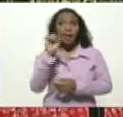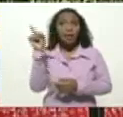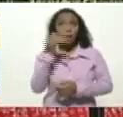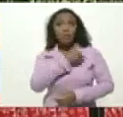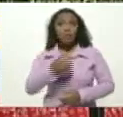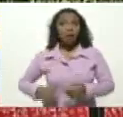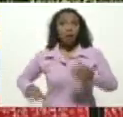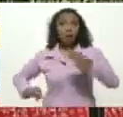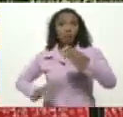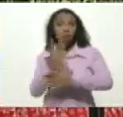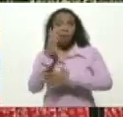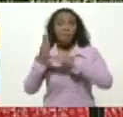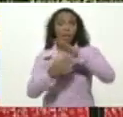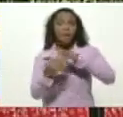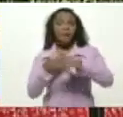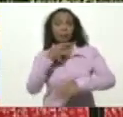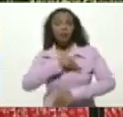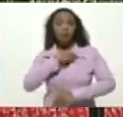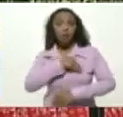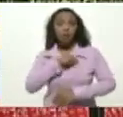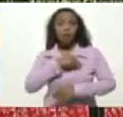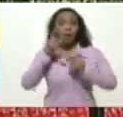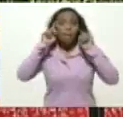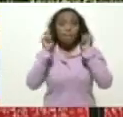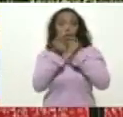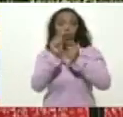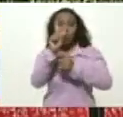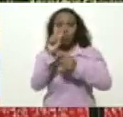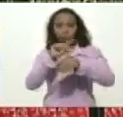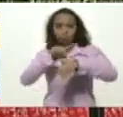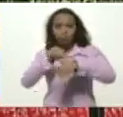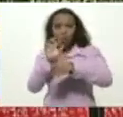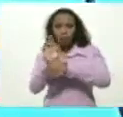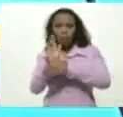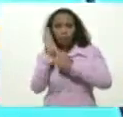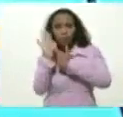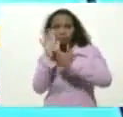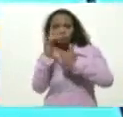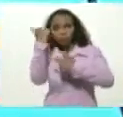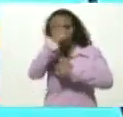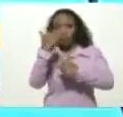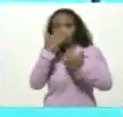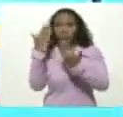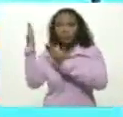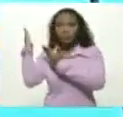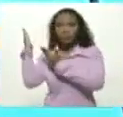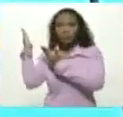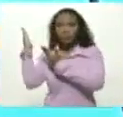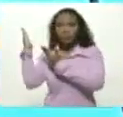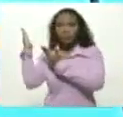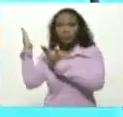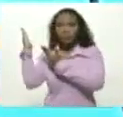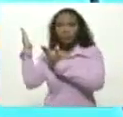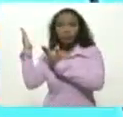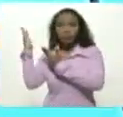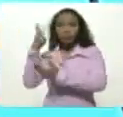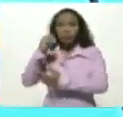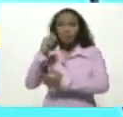Fundación Base de Misiones Socialistas. Quítate la máscara en un segundo, de manera segura. Mira esta muchacha, Marjorie